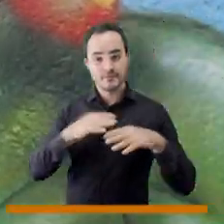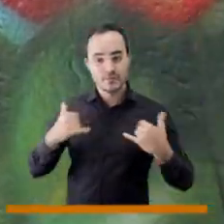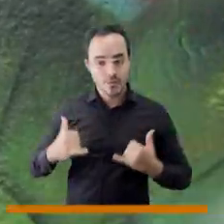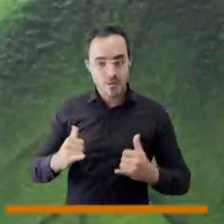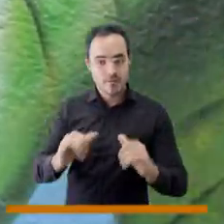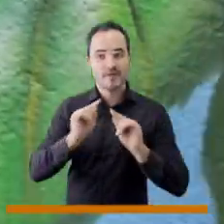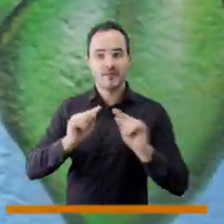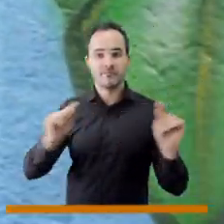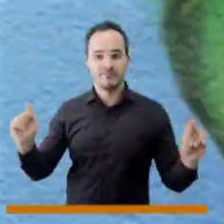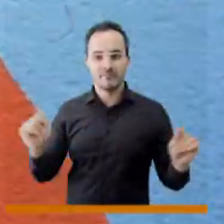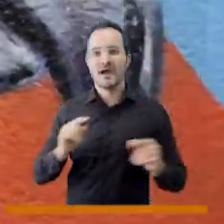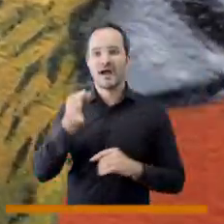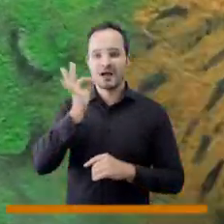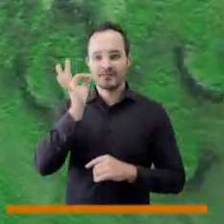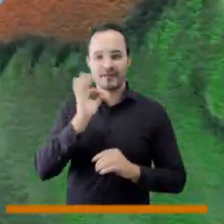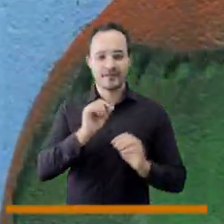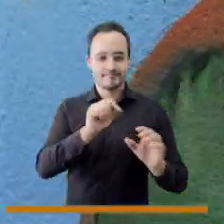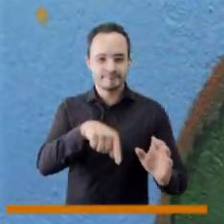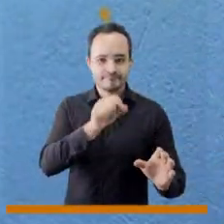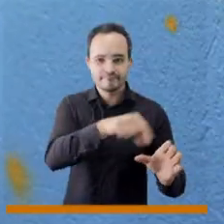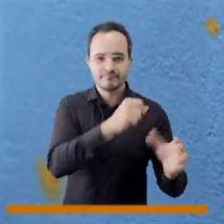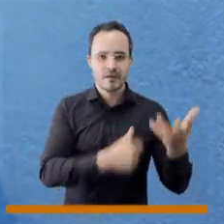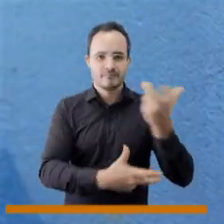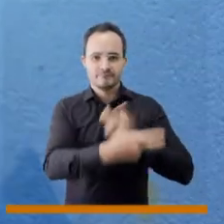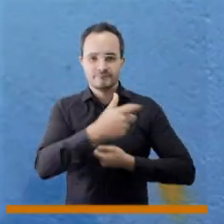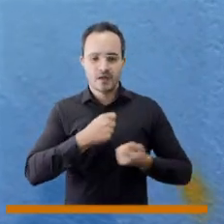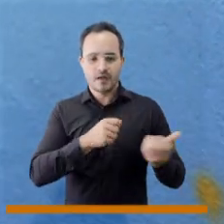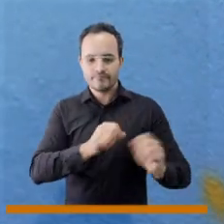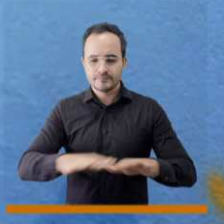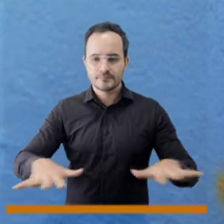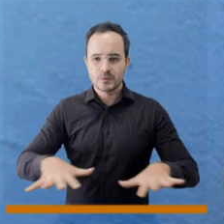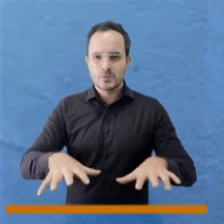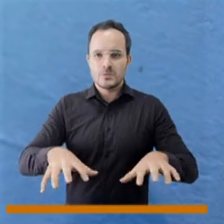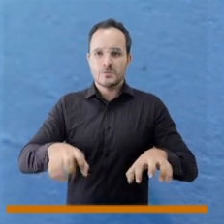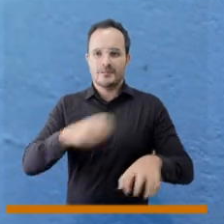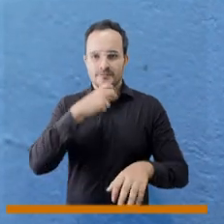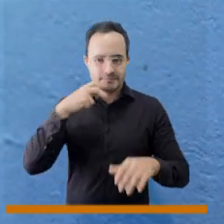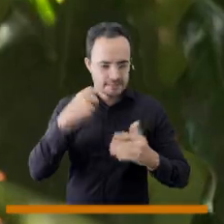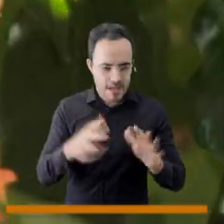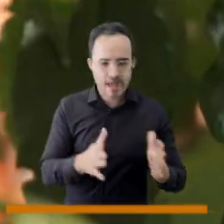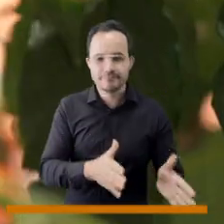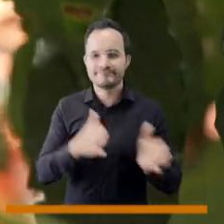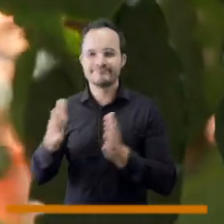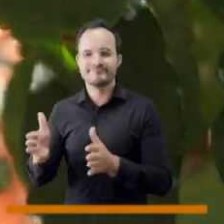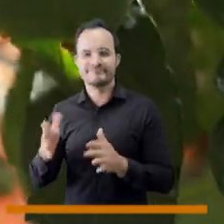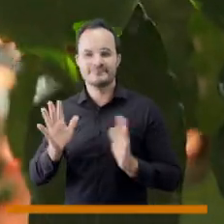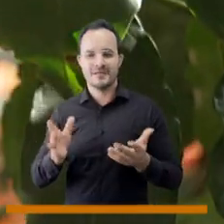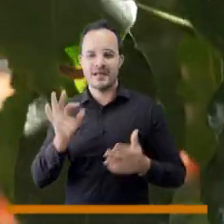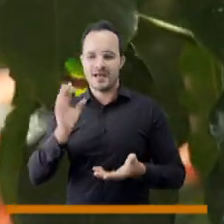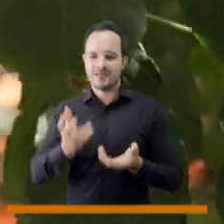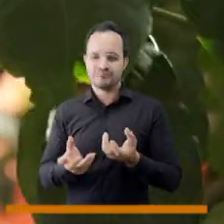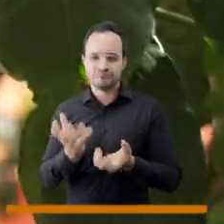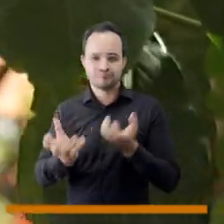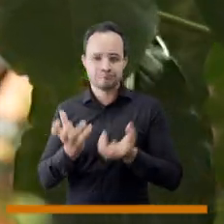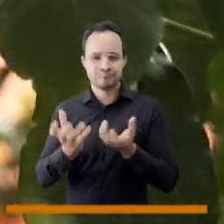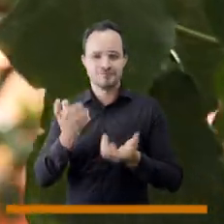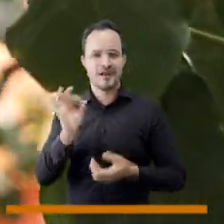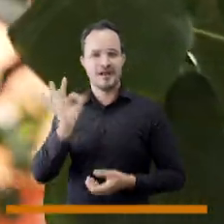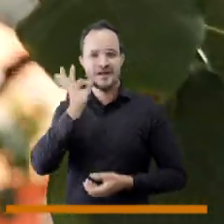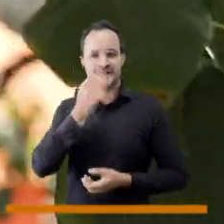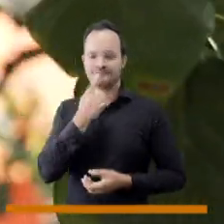en este barrio muchas casas todavía cultivan el café, lo secan y todavía preparan el café bien